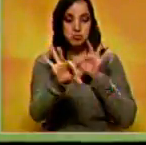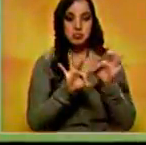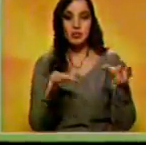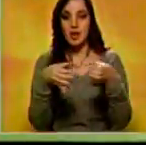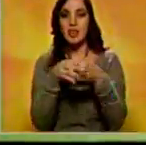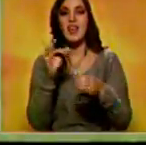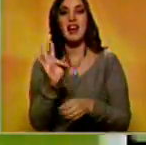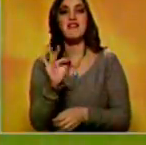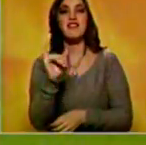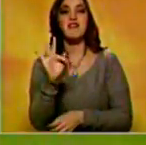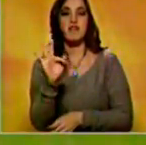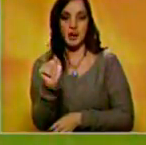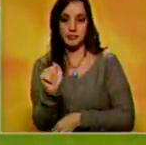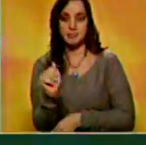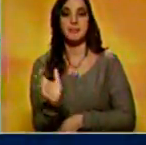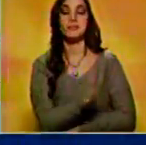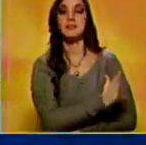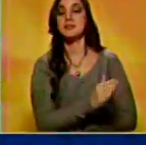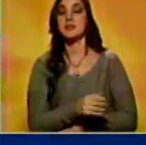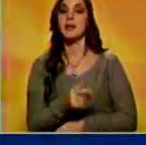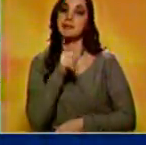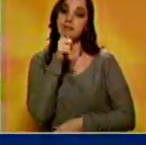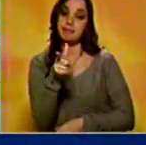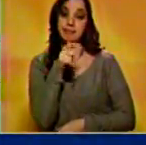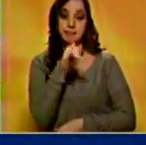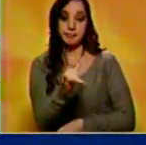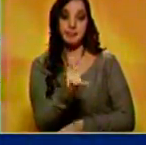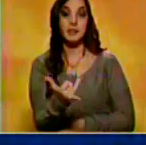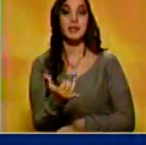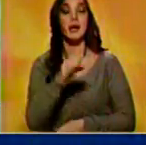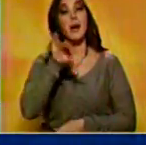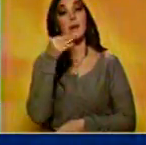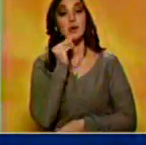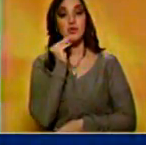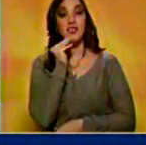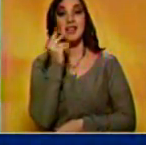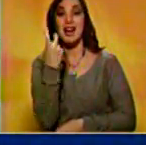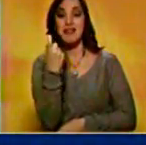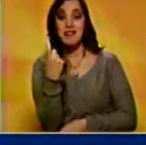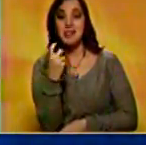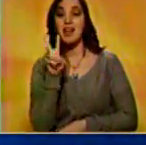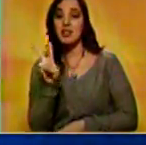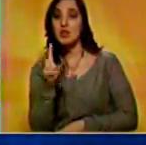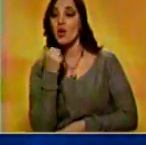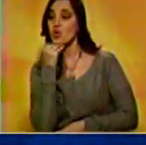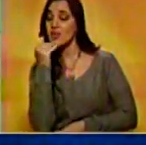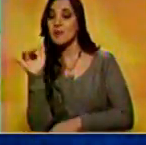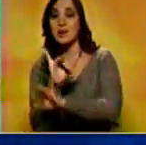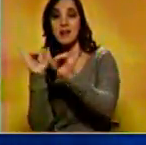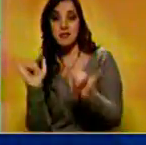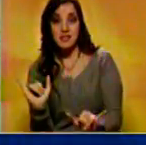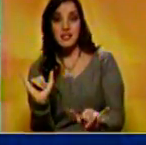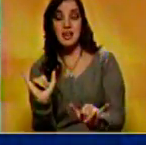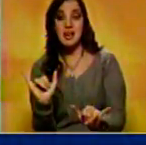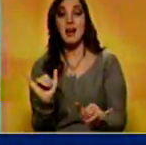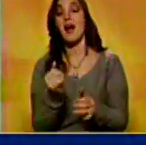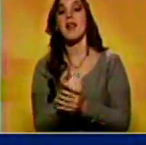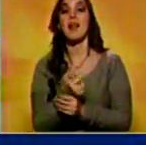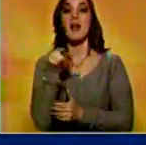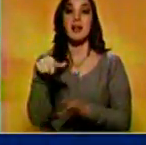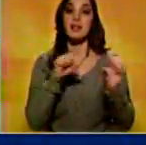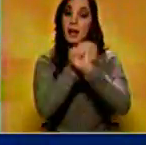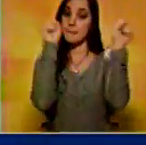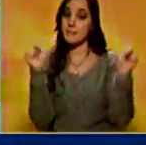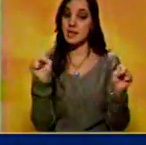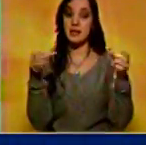FIFA. Y llegan malas noticias para la Juventus a tan solo 2 días de la final de la Liga de Campeones de Europa. Esta mañana